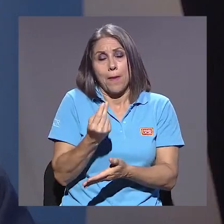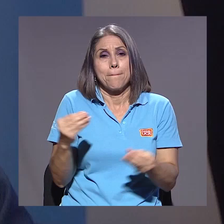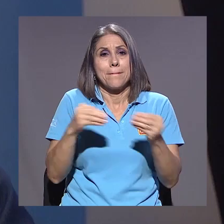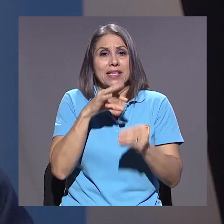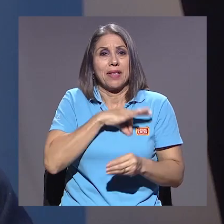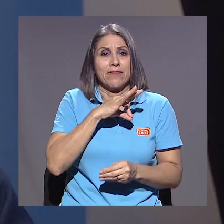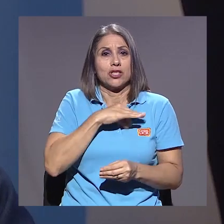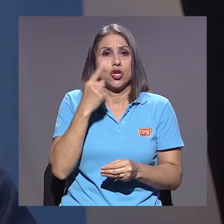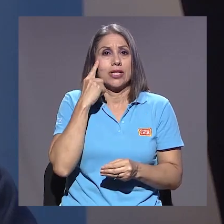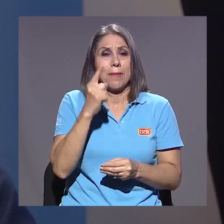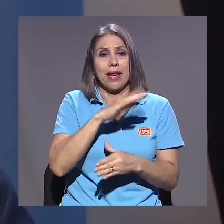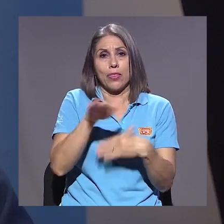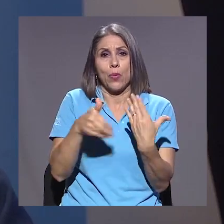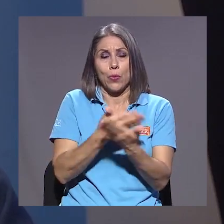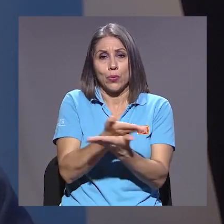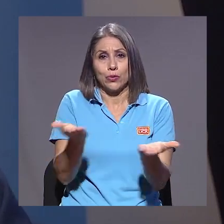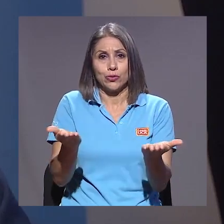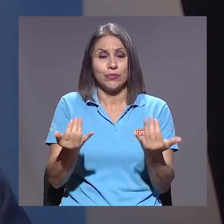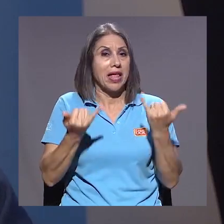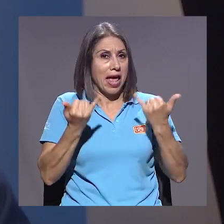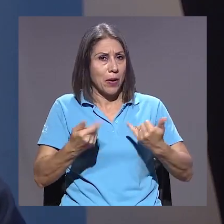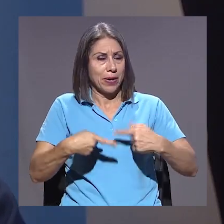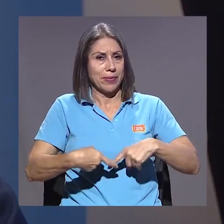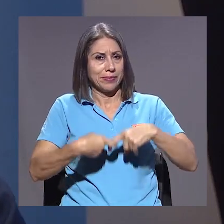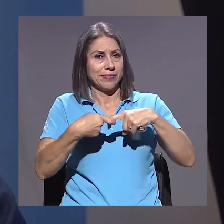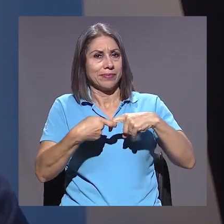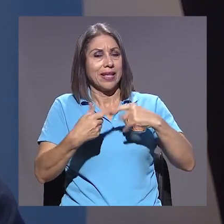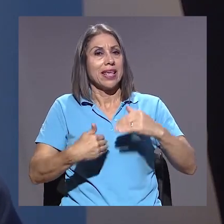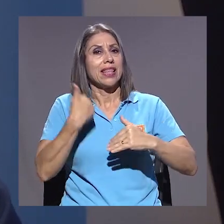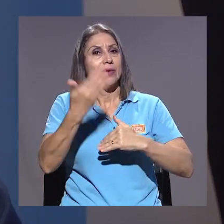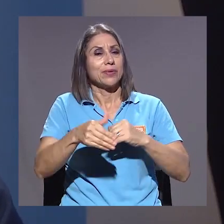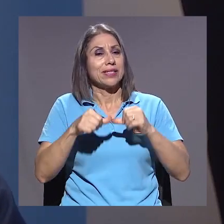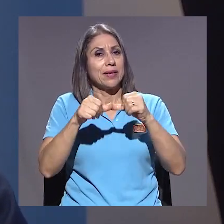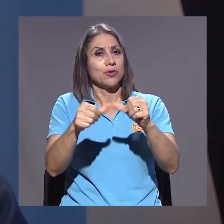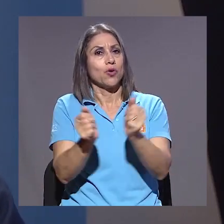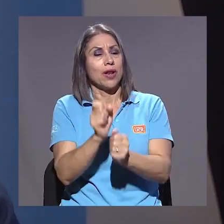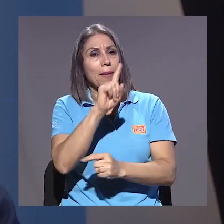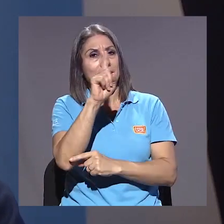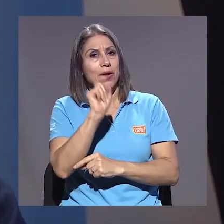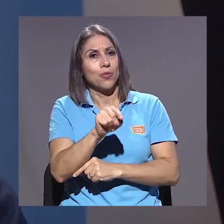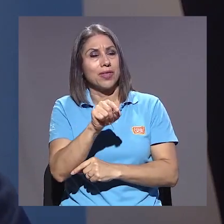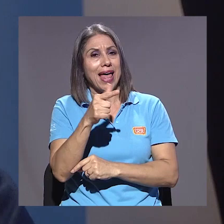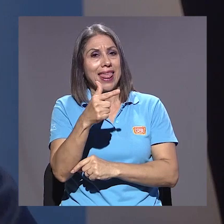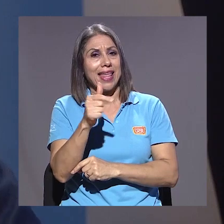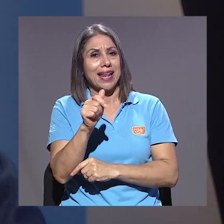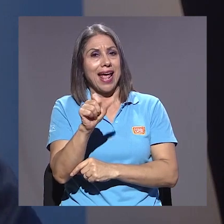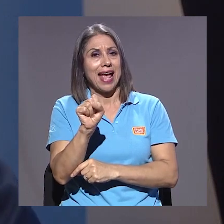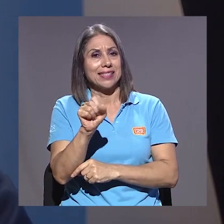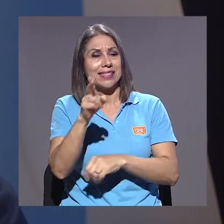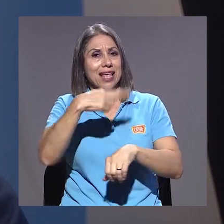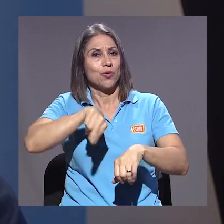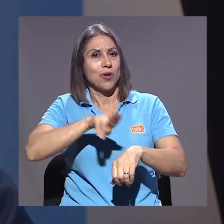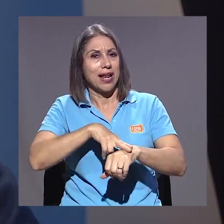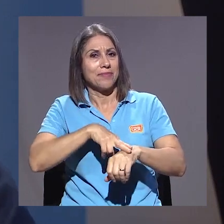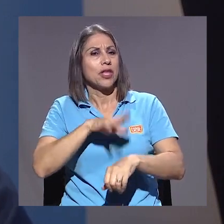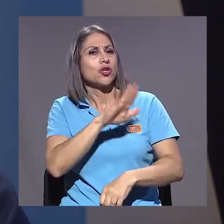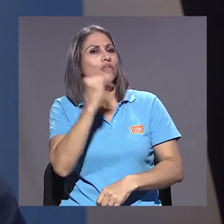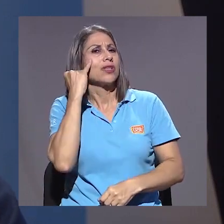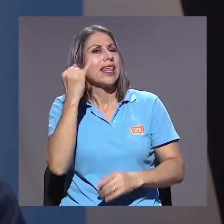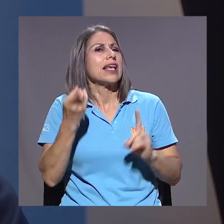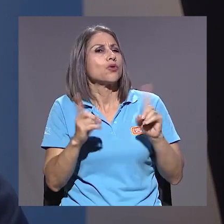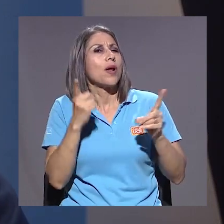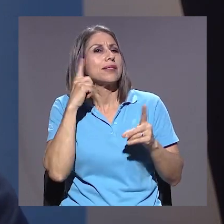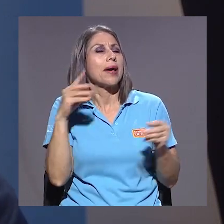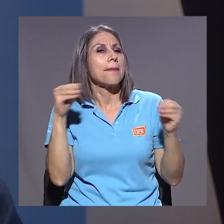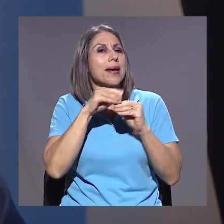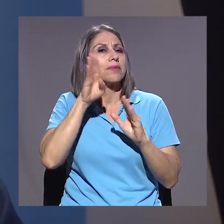Roberto, vamos a cortar aquí un momento y luego seguimos con la pregunta del gas natural y en cuáles son sus ideas para bajar las tarifas